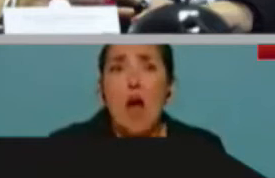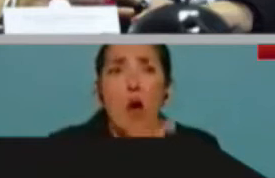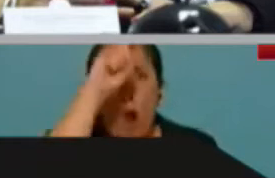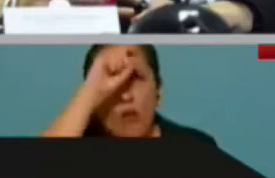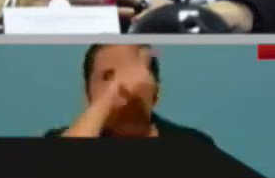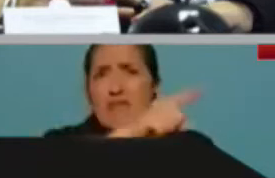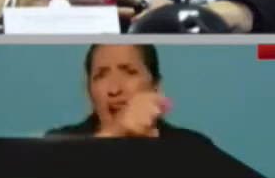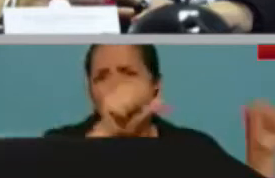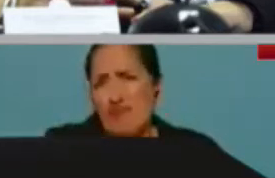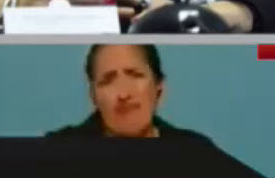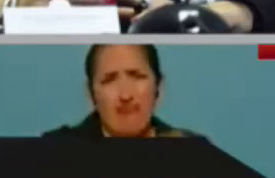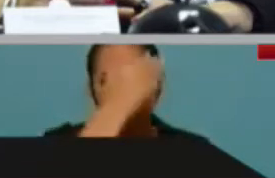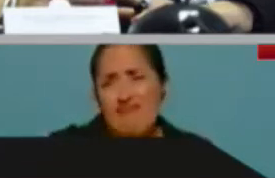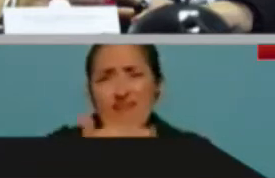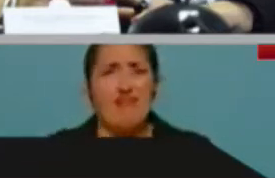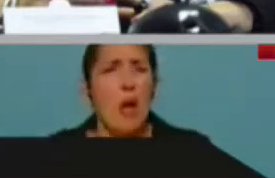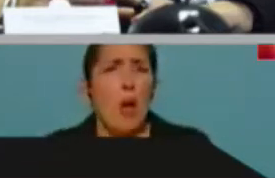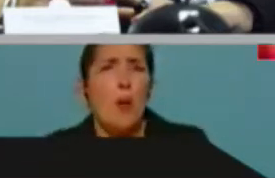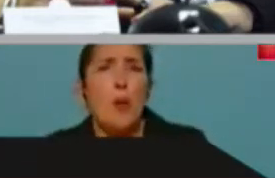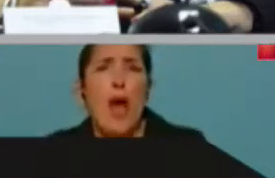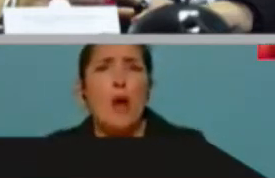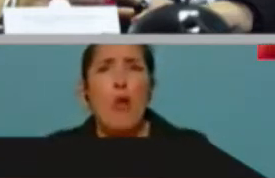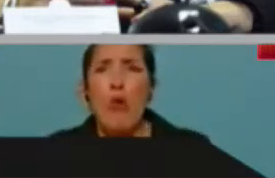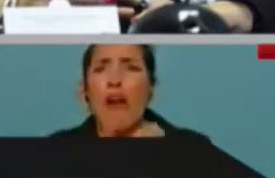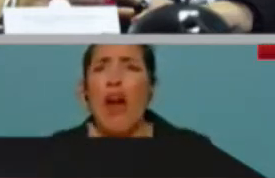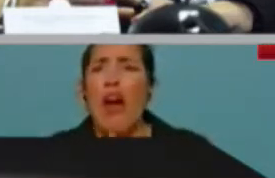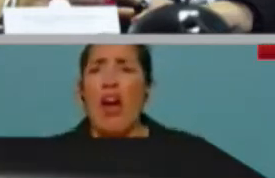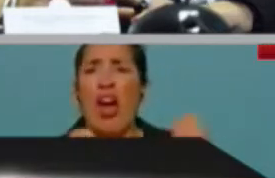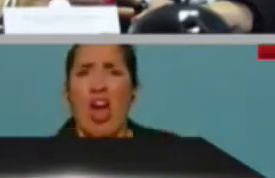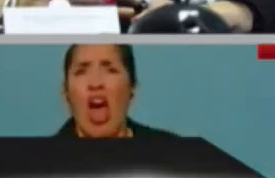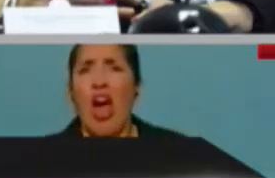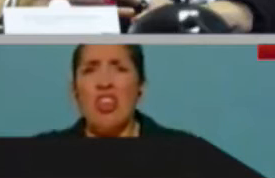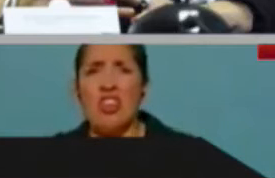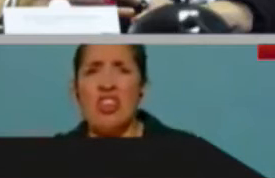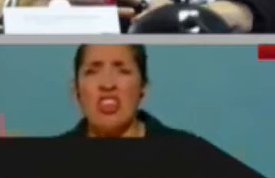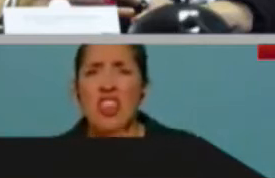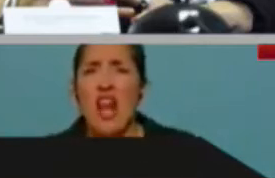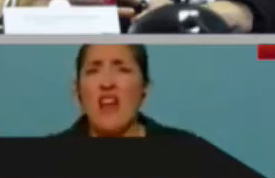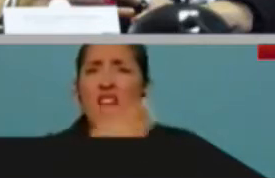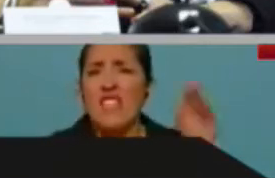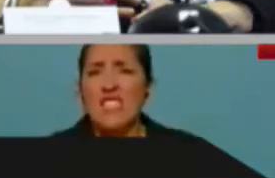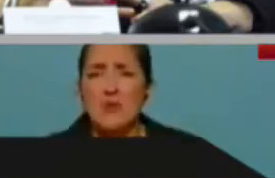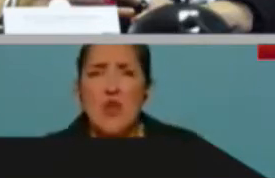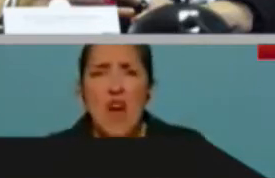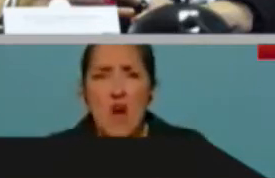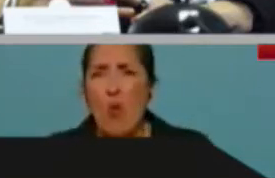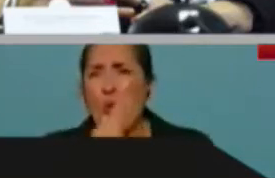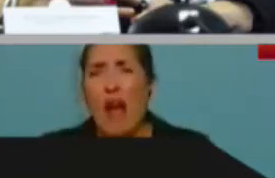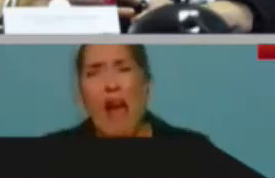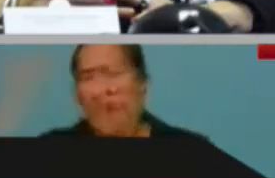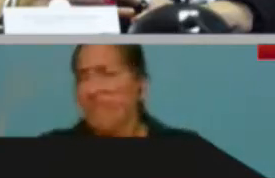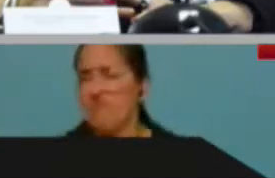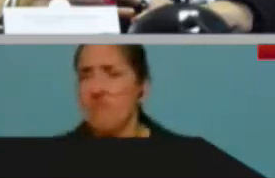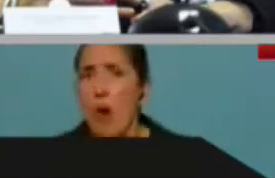todas aquellas empresas que se encontraban realmente muy afectadas por la pandemia y que ahora vamos hacia